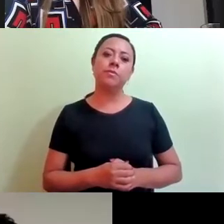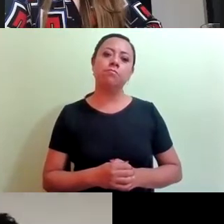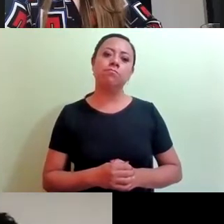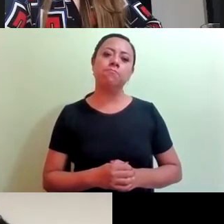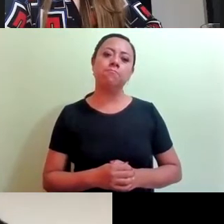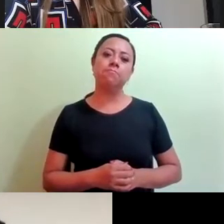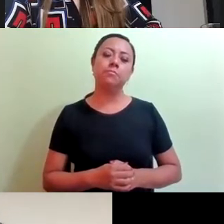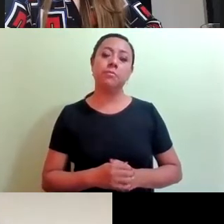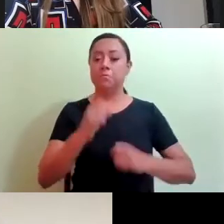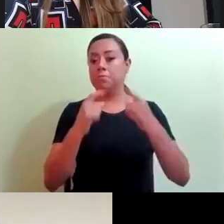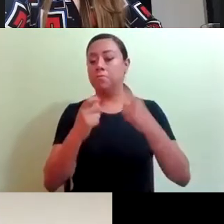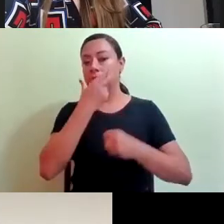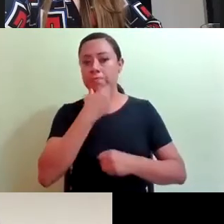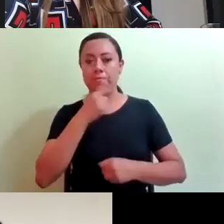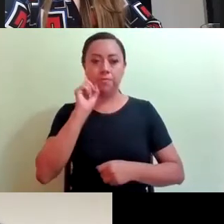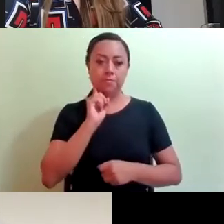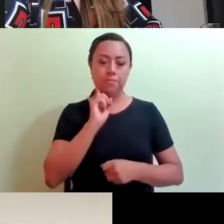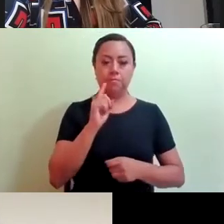¿Algún integrante del comité?